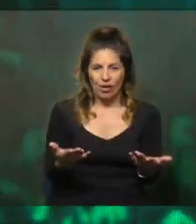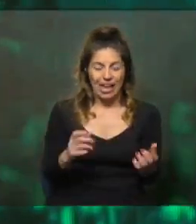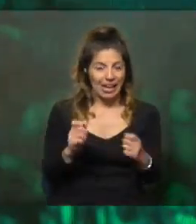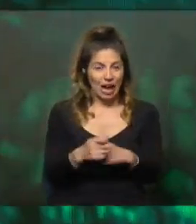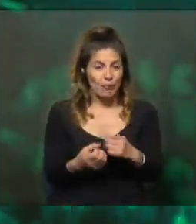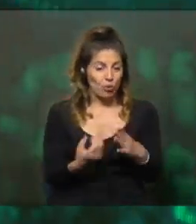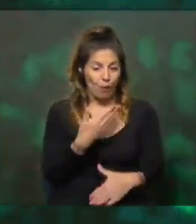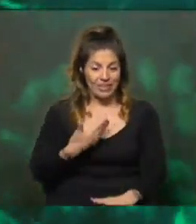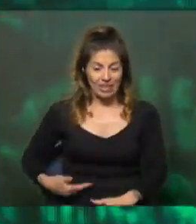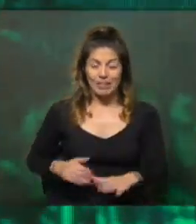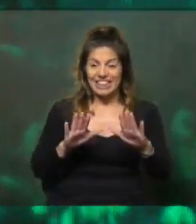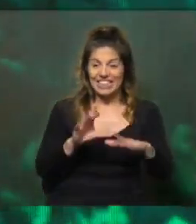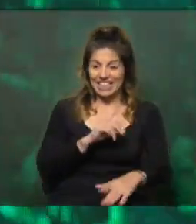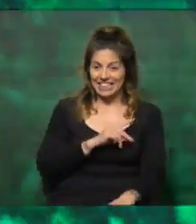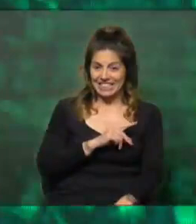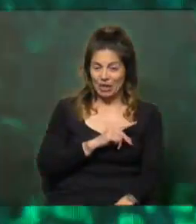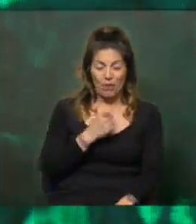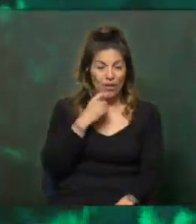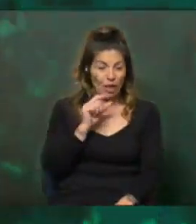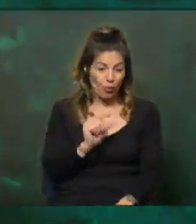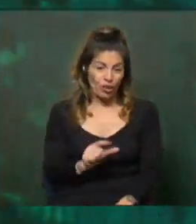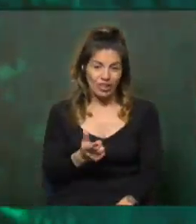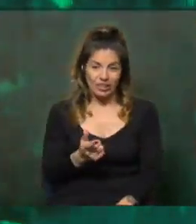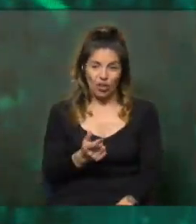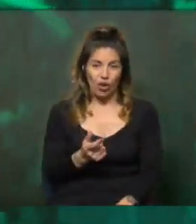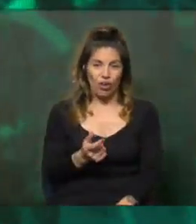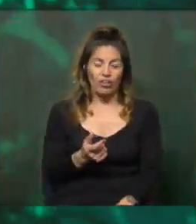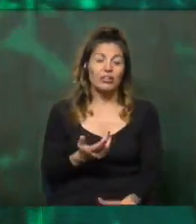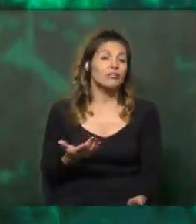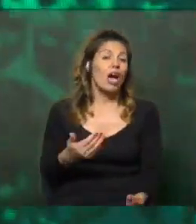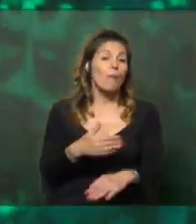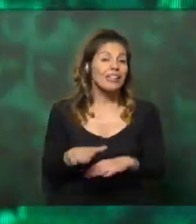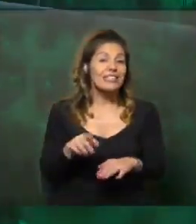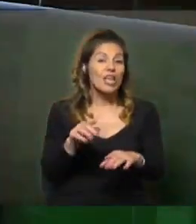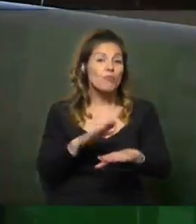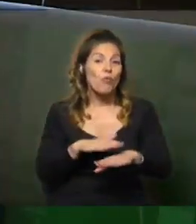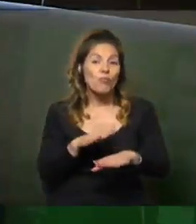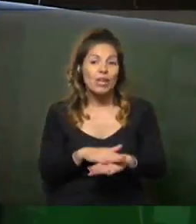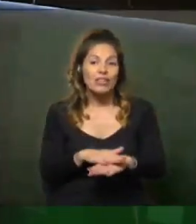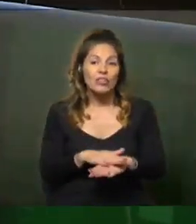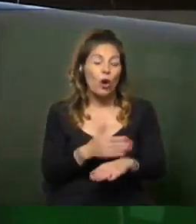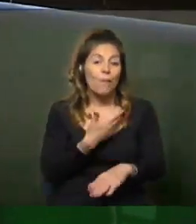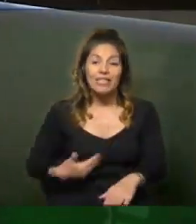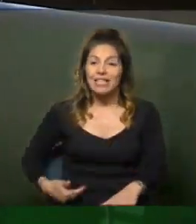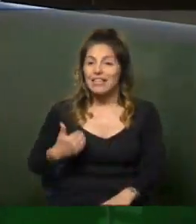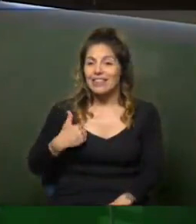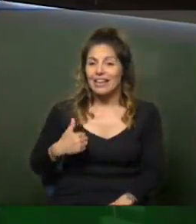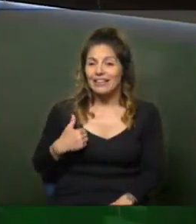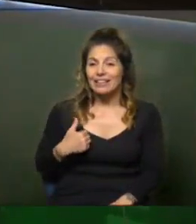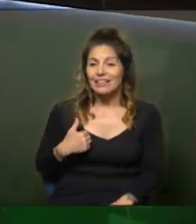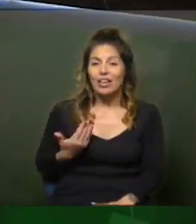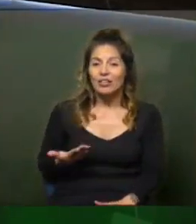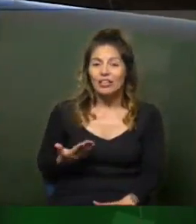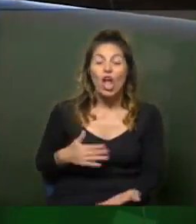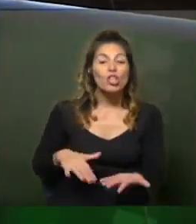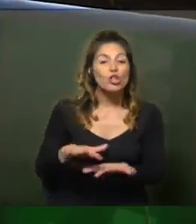vacia el nuevo presidente el 10 de diciembre falta muy poquito es muy poco tiempo Y a partir de ese momento pasa a ser el presidente de Argentina y en los